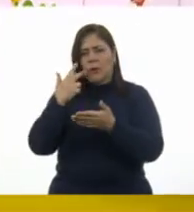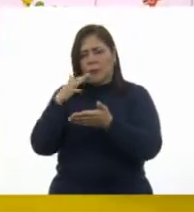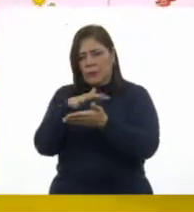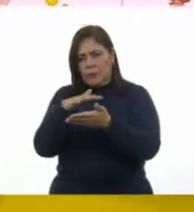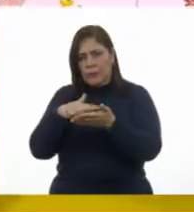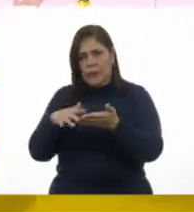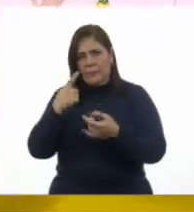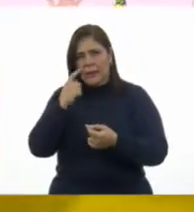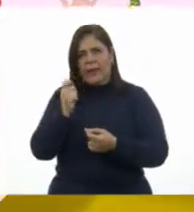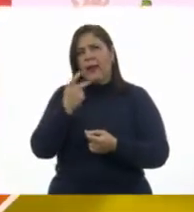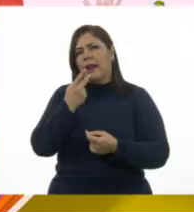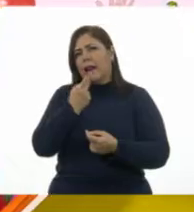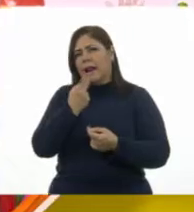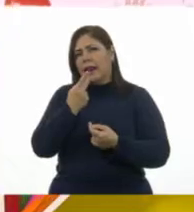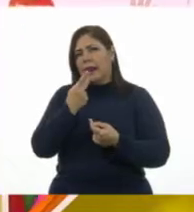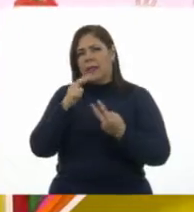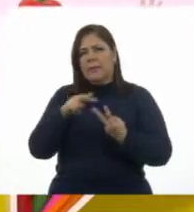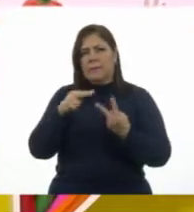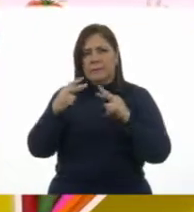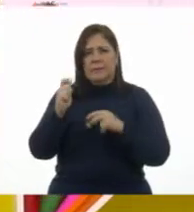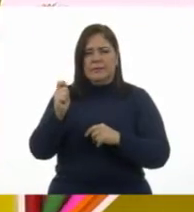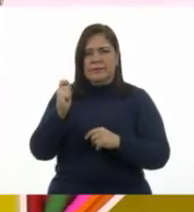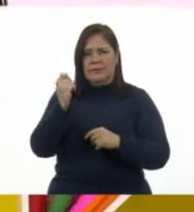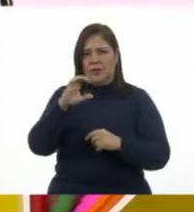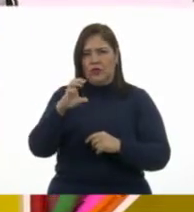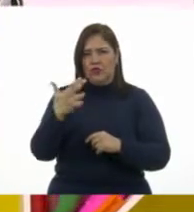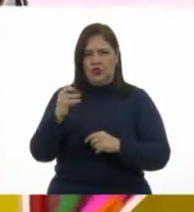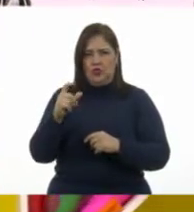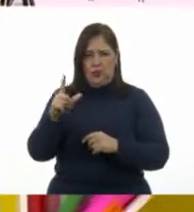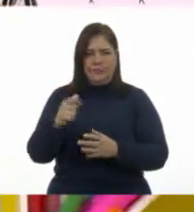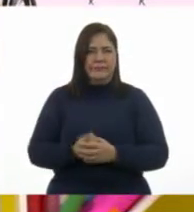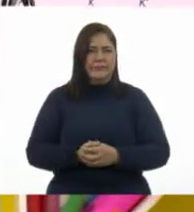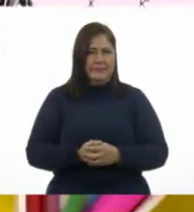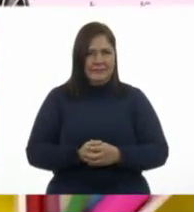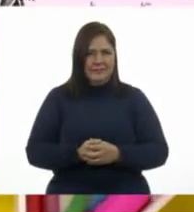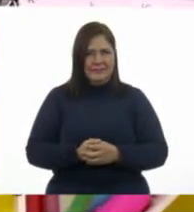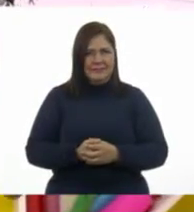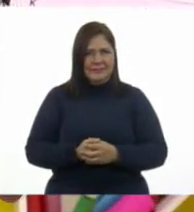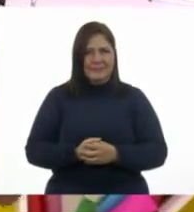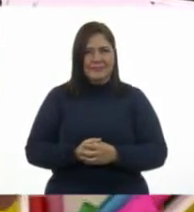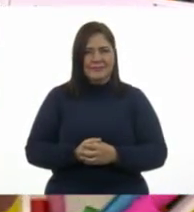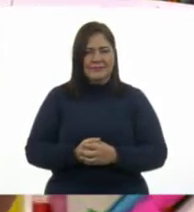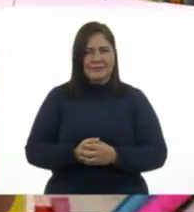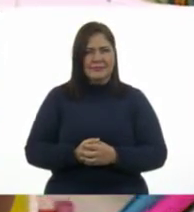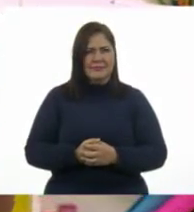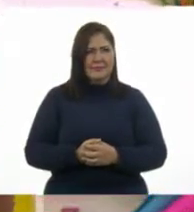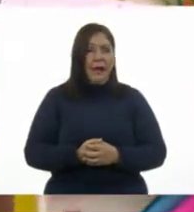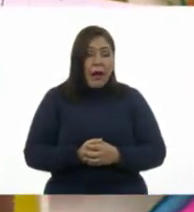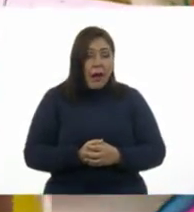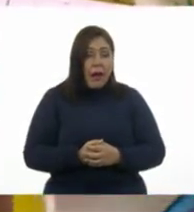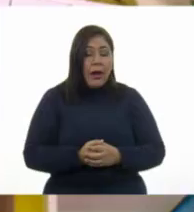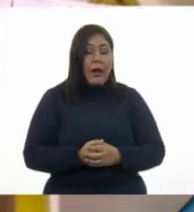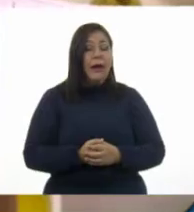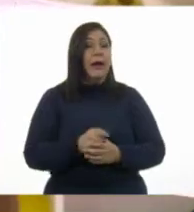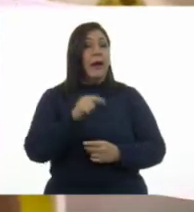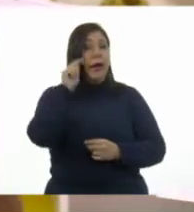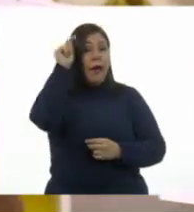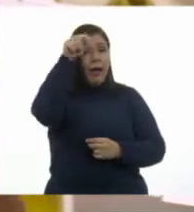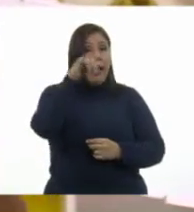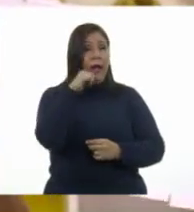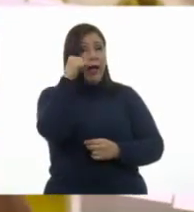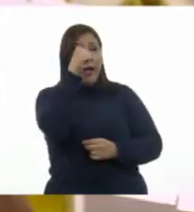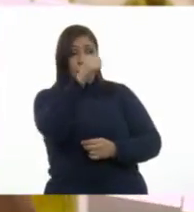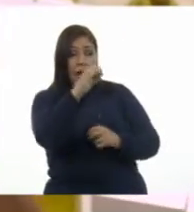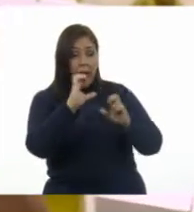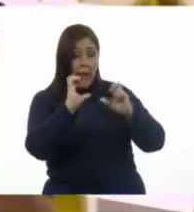el bachet y bubiltiak y hielo al chicheño de Chiapas. Desde Chiapas nos mandaron esta tarea,